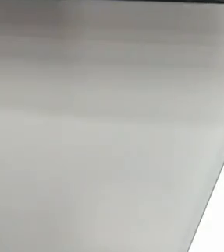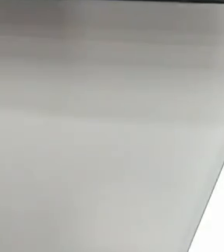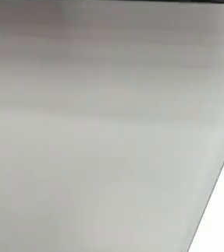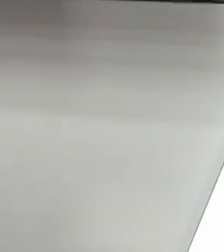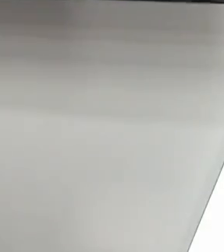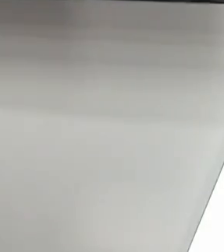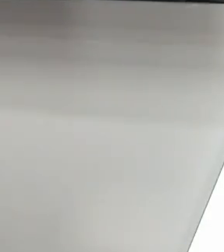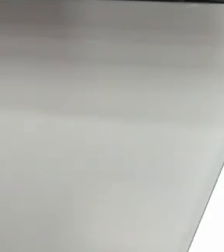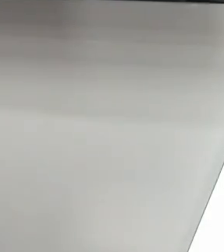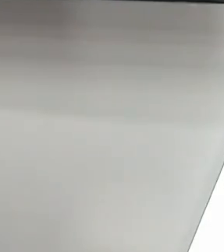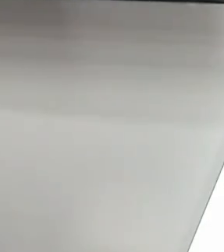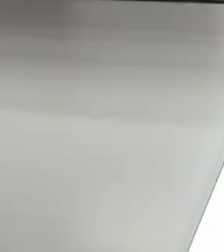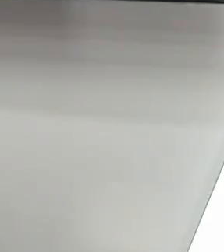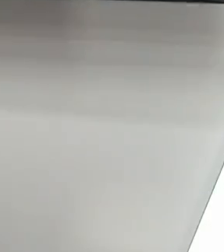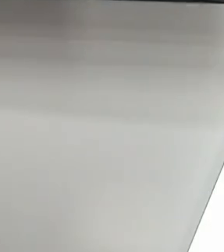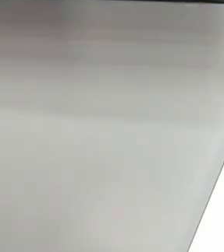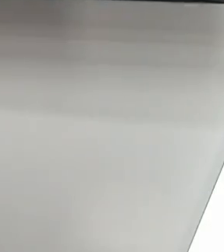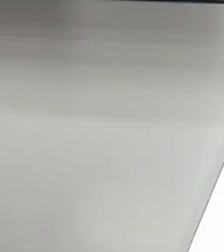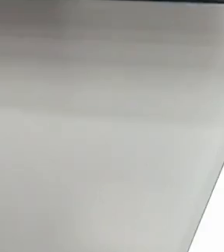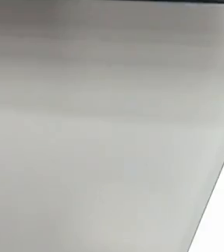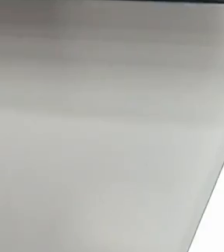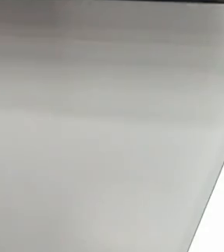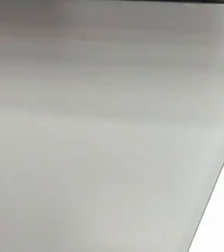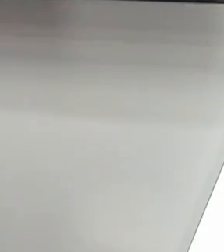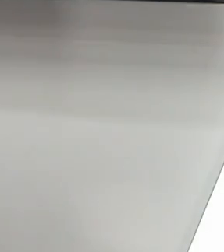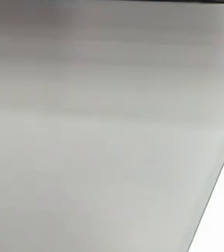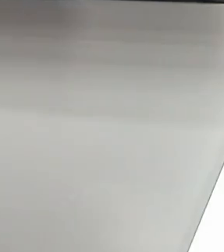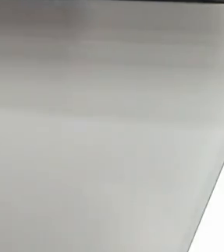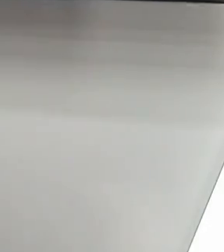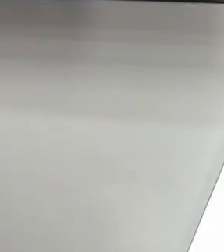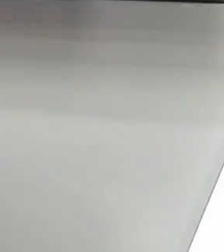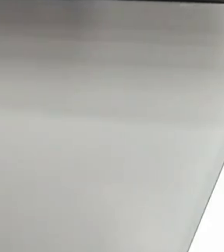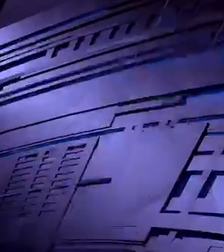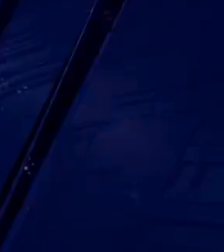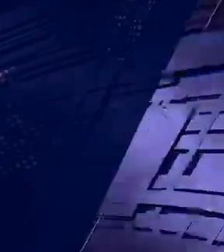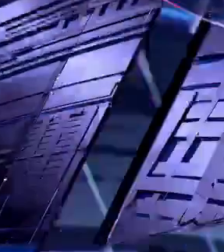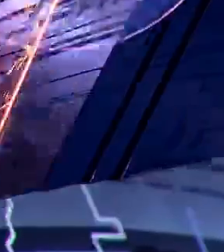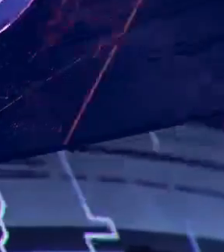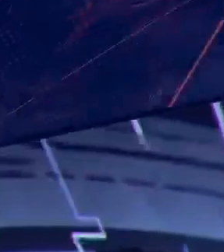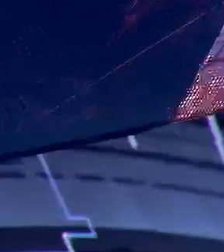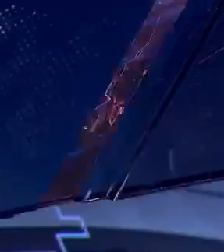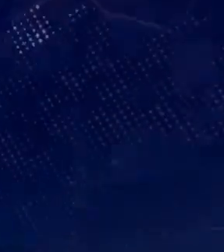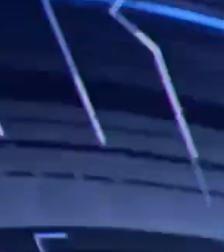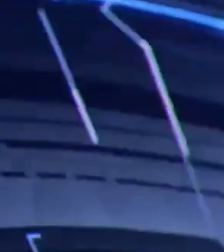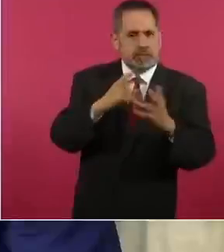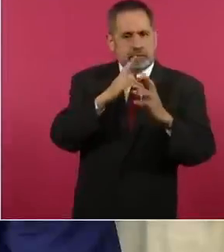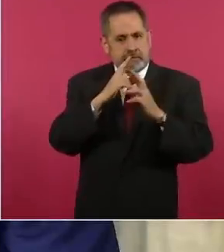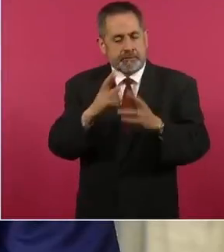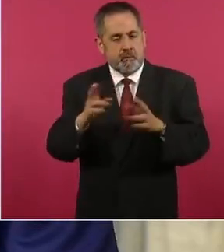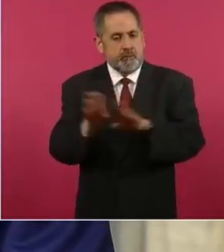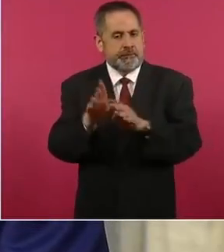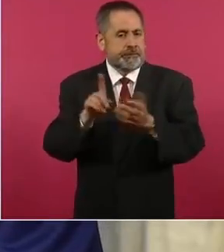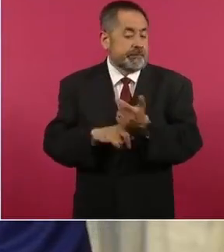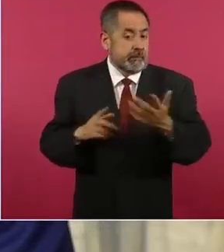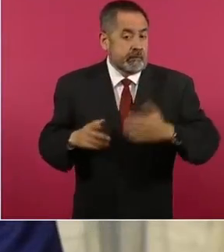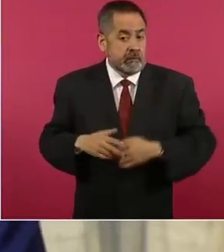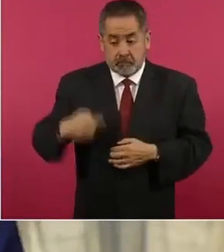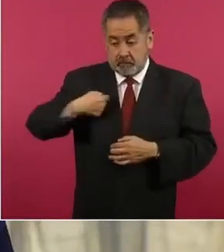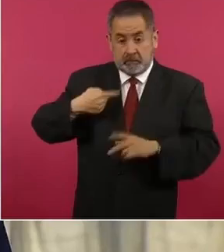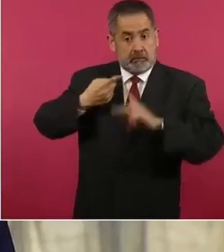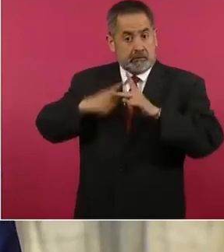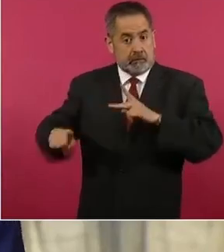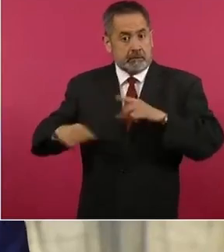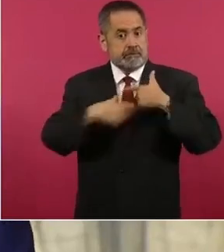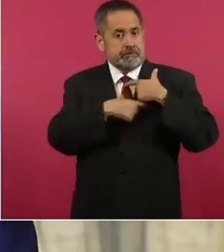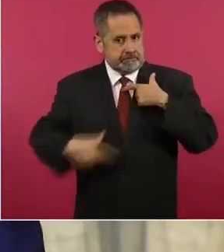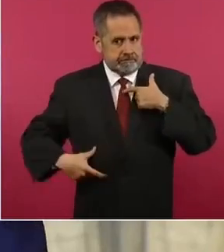el mandatario cumpla 4 años en el poder el próximo 1 de diciembre. Desde que llegamos al gobierno hasta